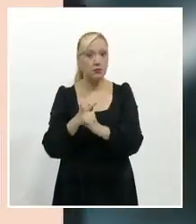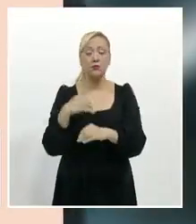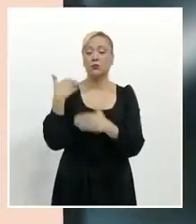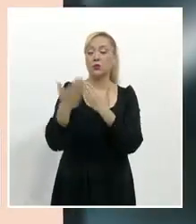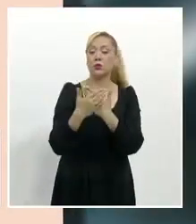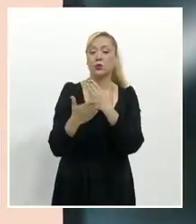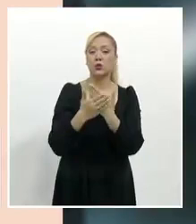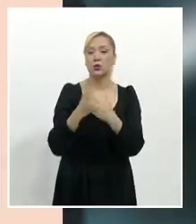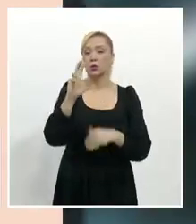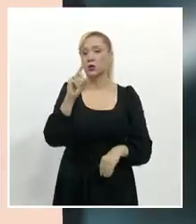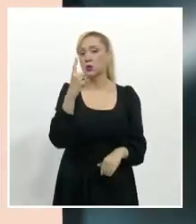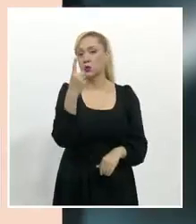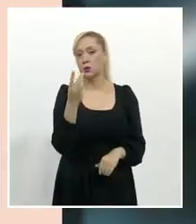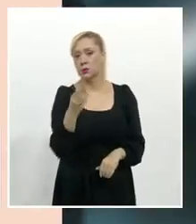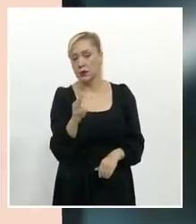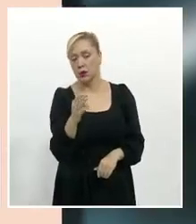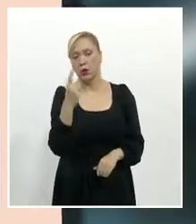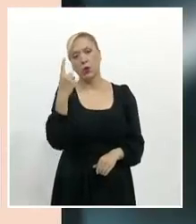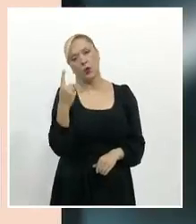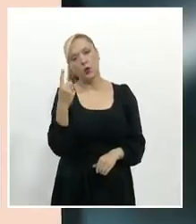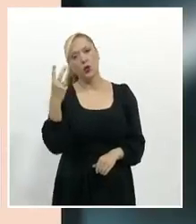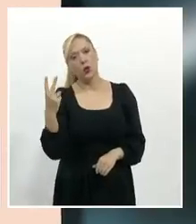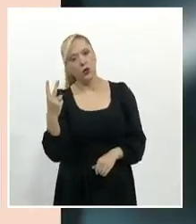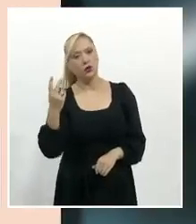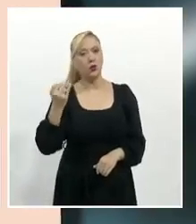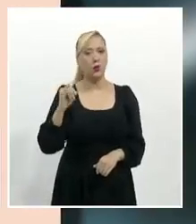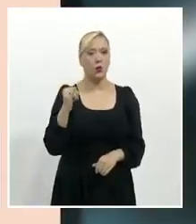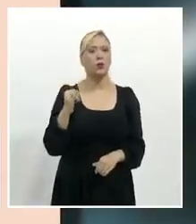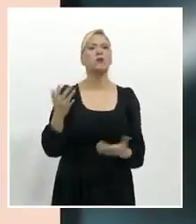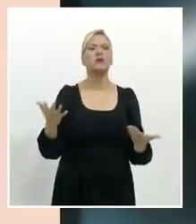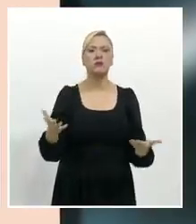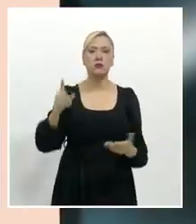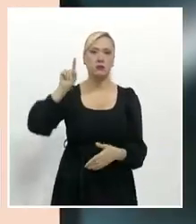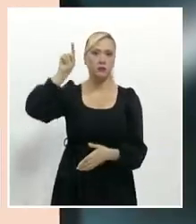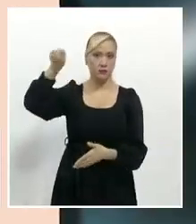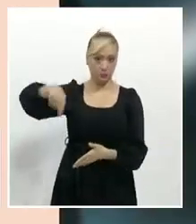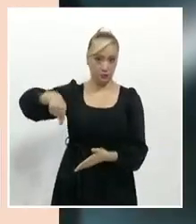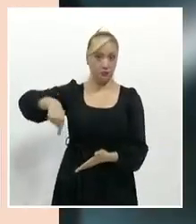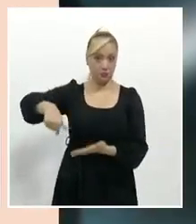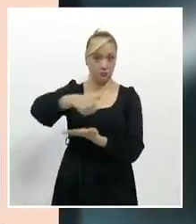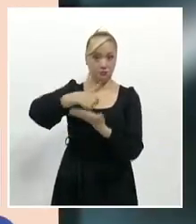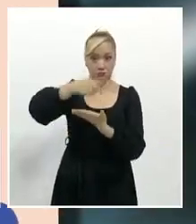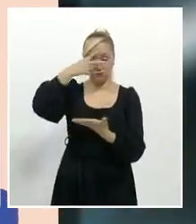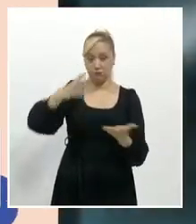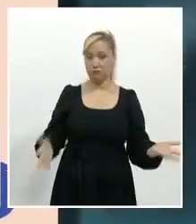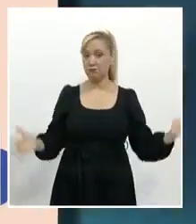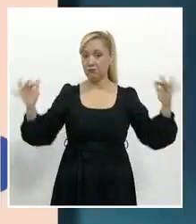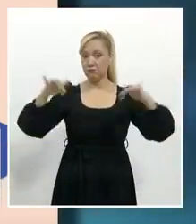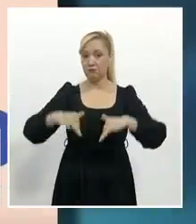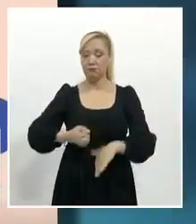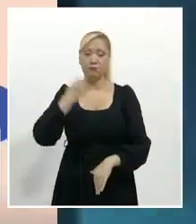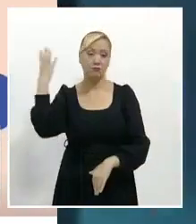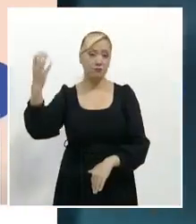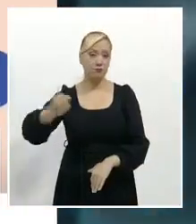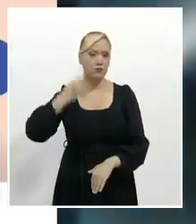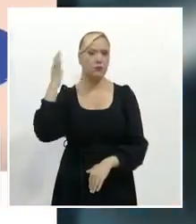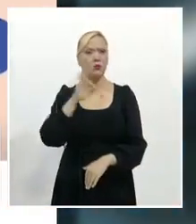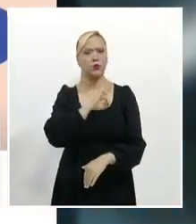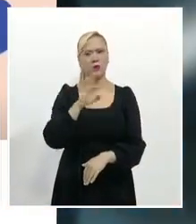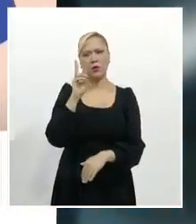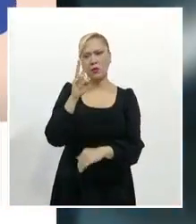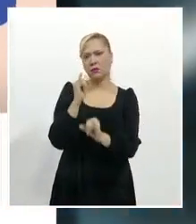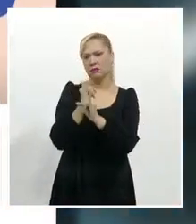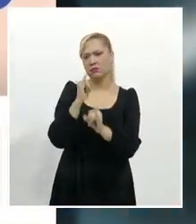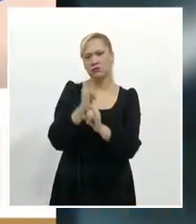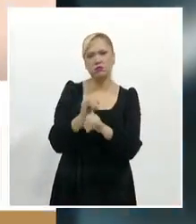próximos 31 de mayo, 1 y 2 de junio, impartido desde la Ciudad de México y se podrá consultar en línea